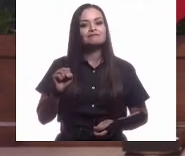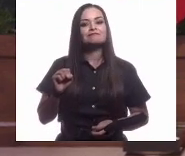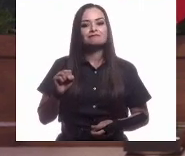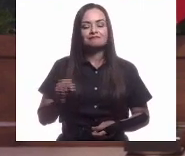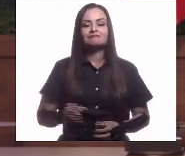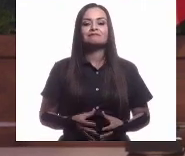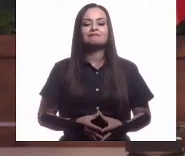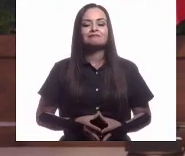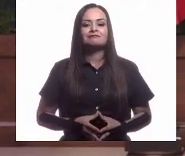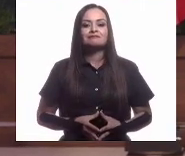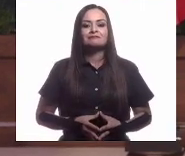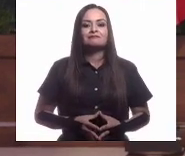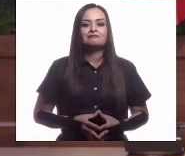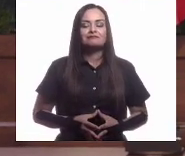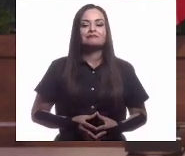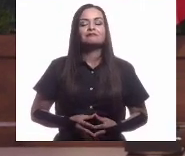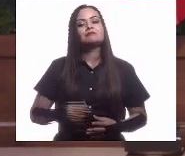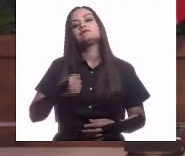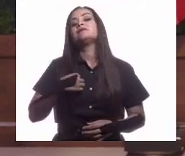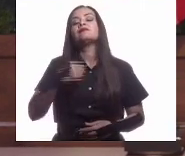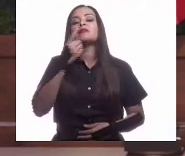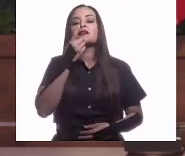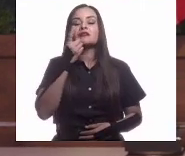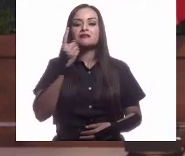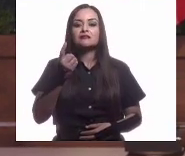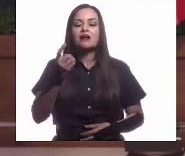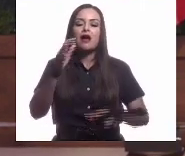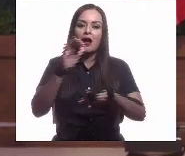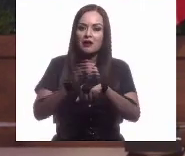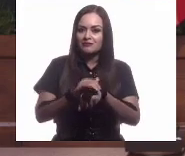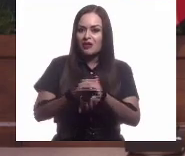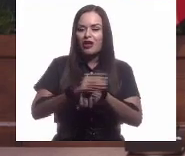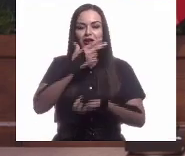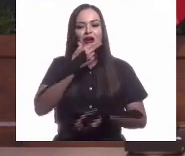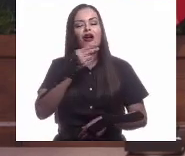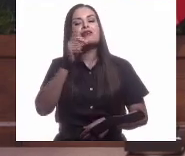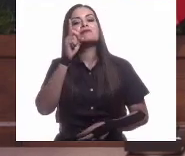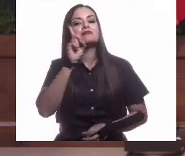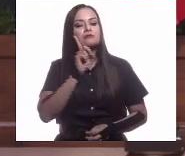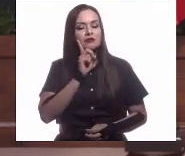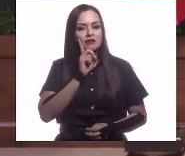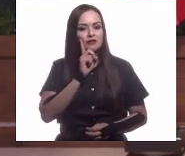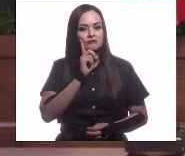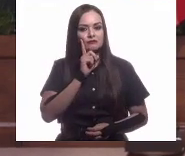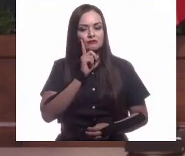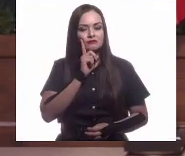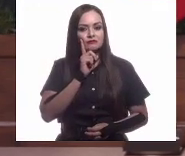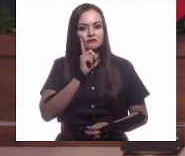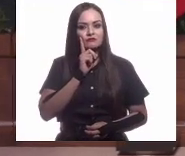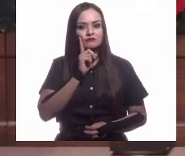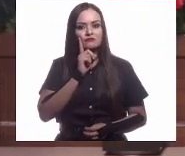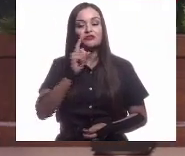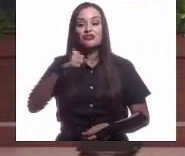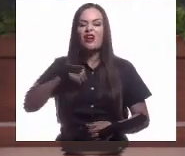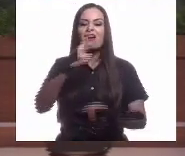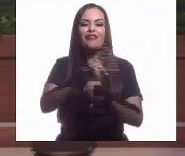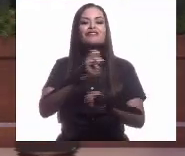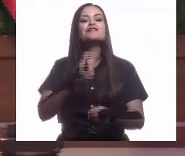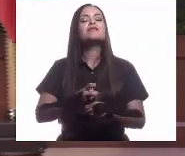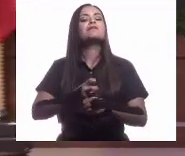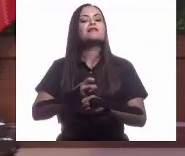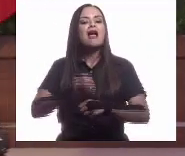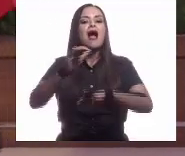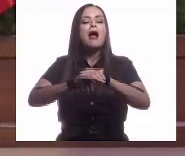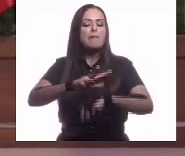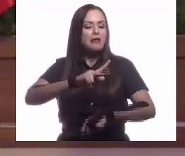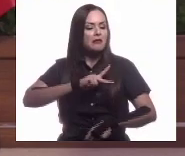su comunidad. Yo quiero pedirles, amigas y amigos, que me ayuden por favor a recibir, porque los invité, porque son